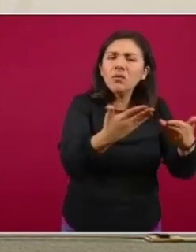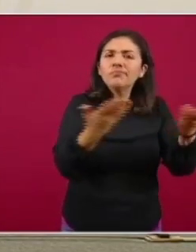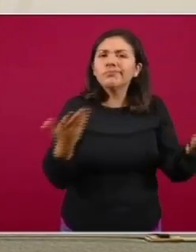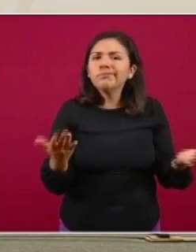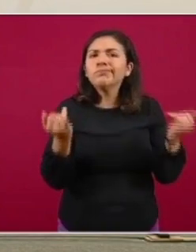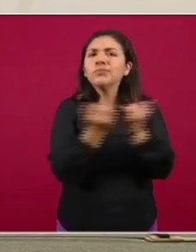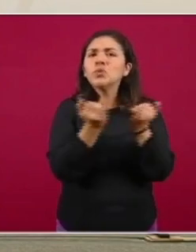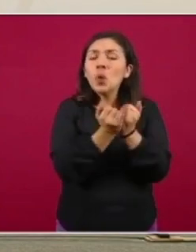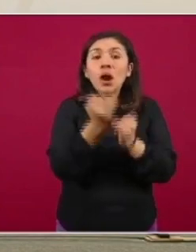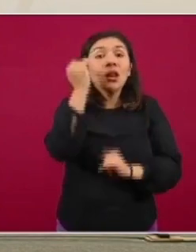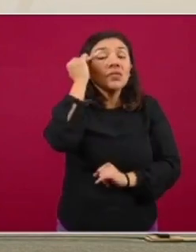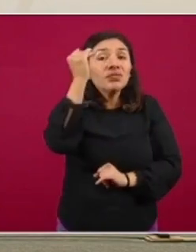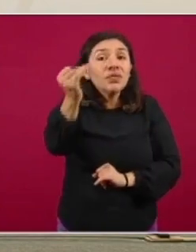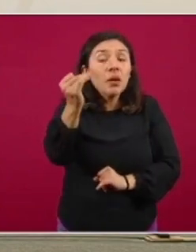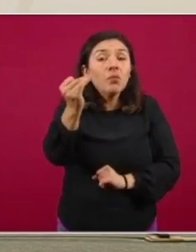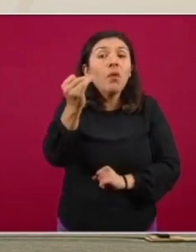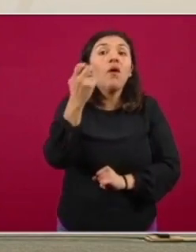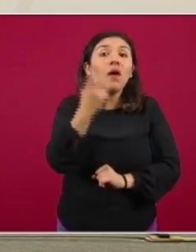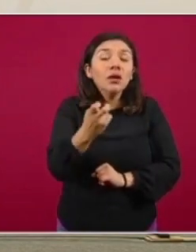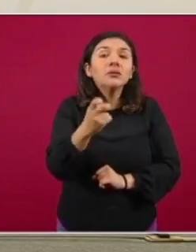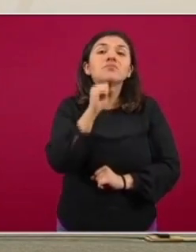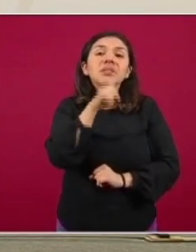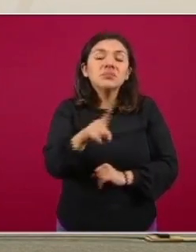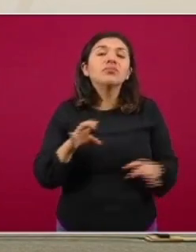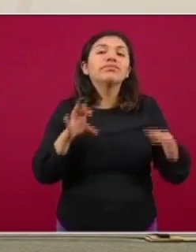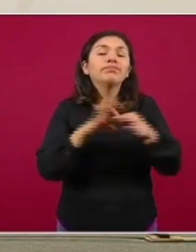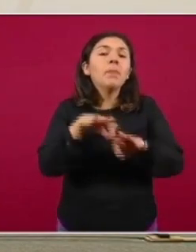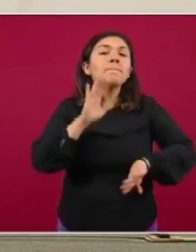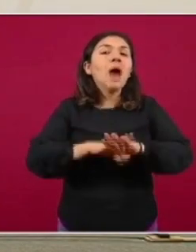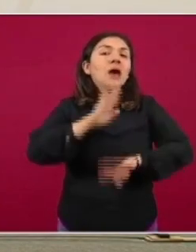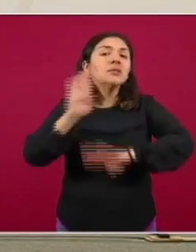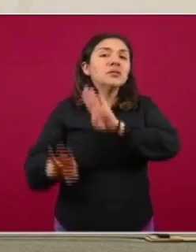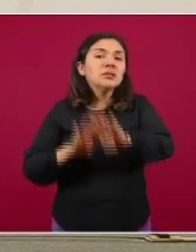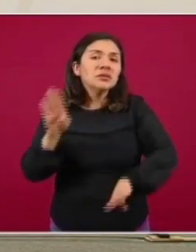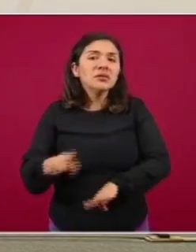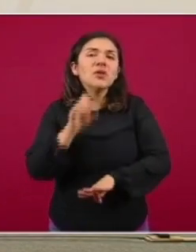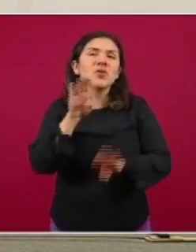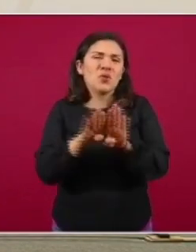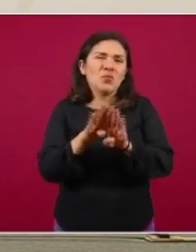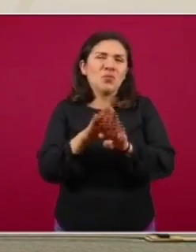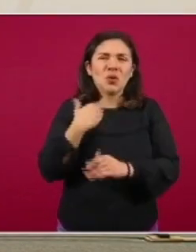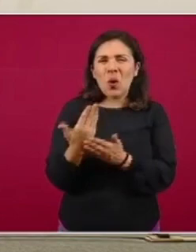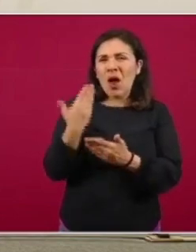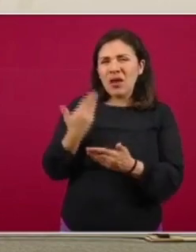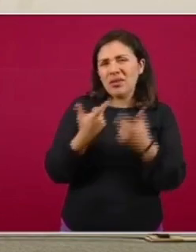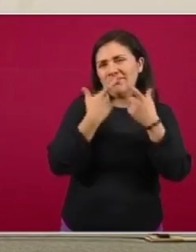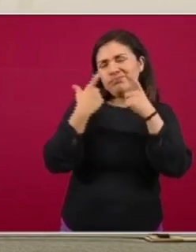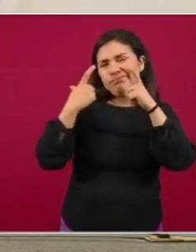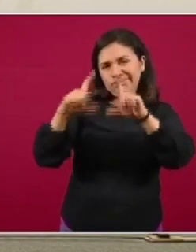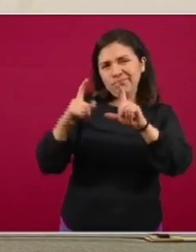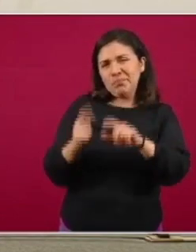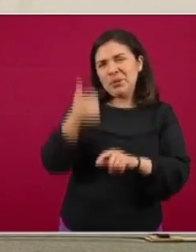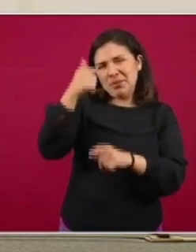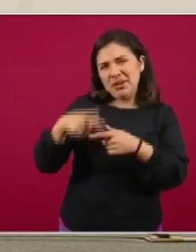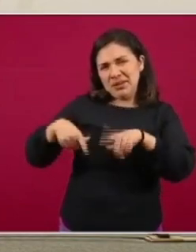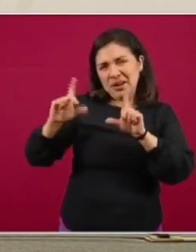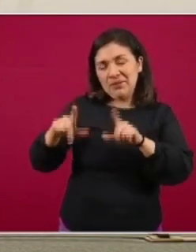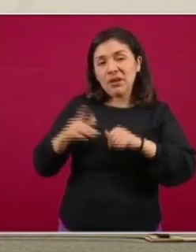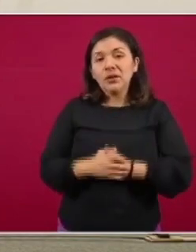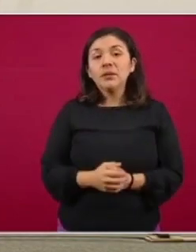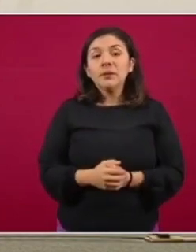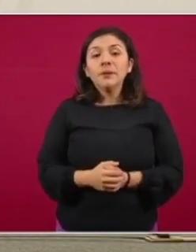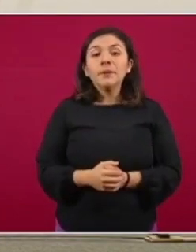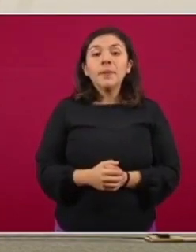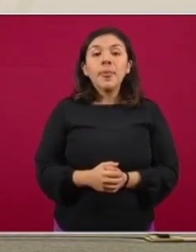también tanto el tiempo también se está asociando con mayor mortalidad, tal y como mostré en la primera gráfica. Ahora, ¿a qué?